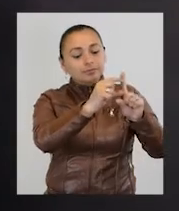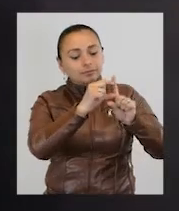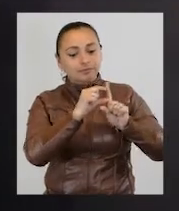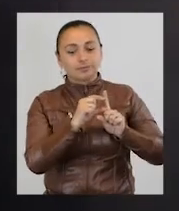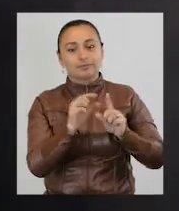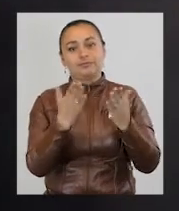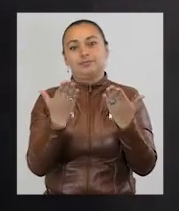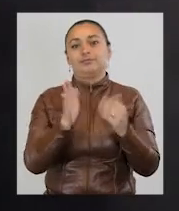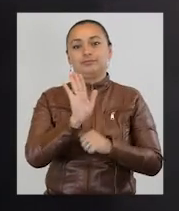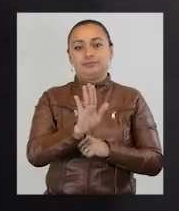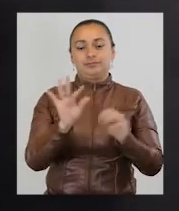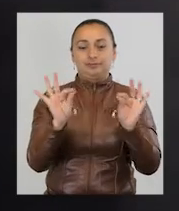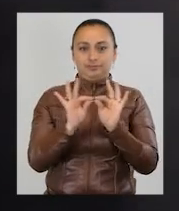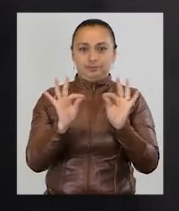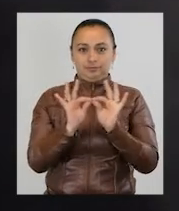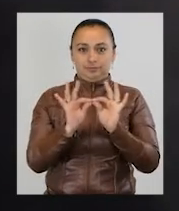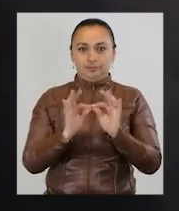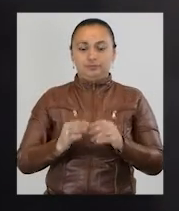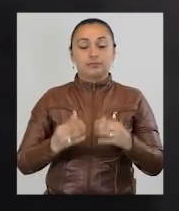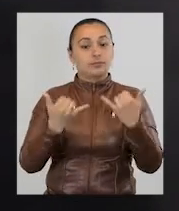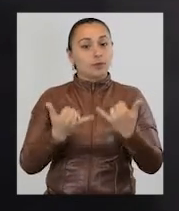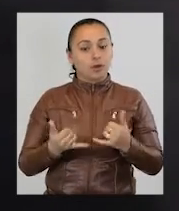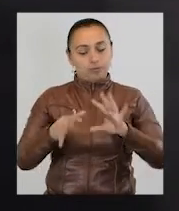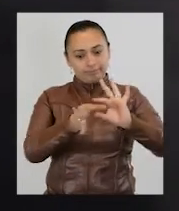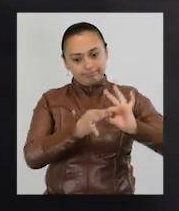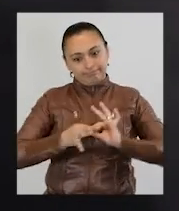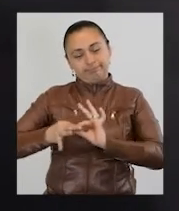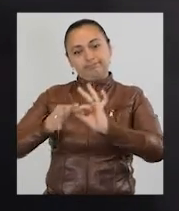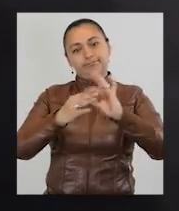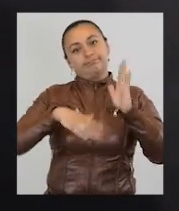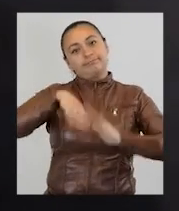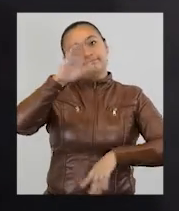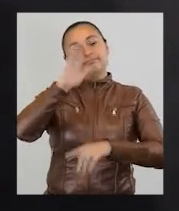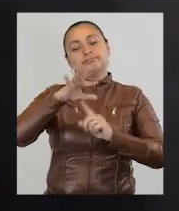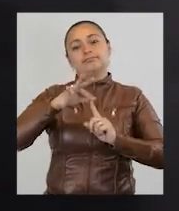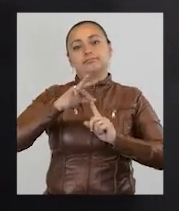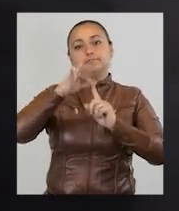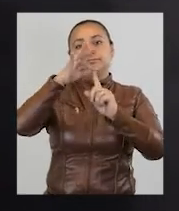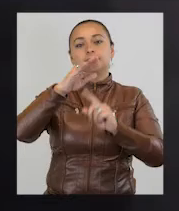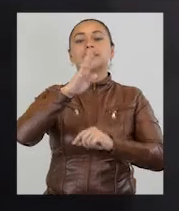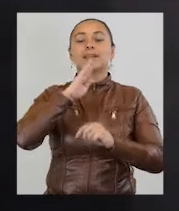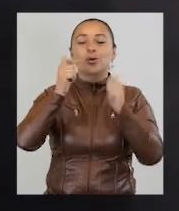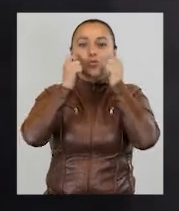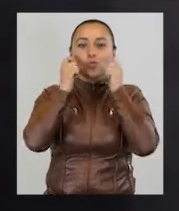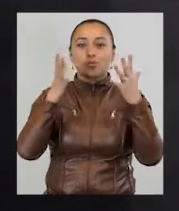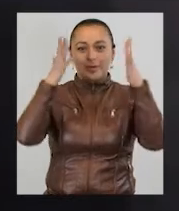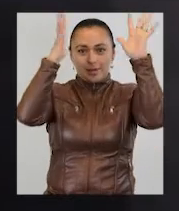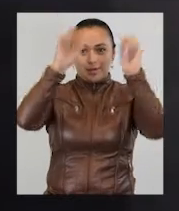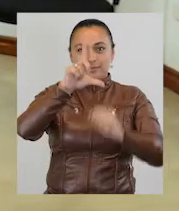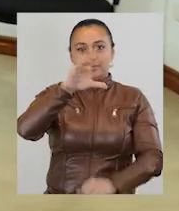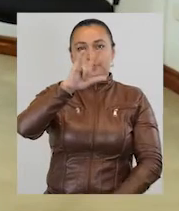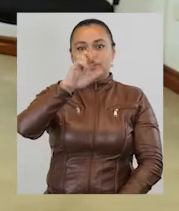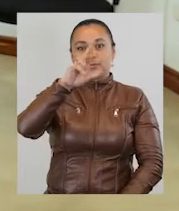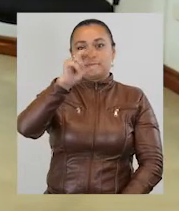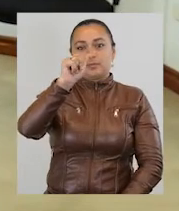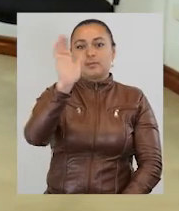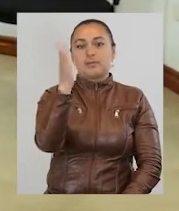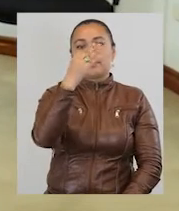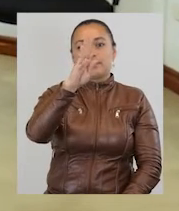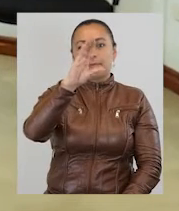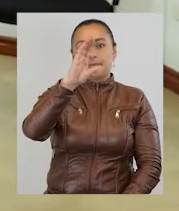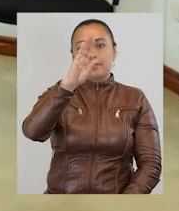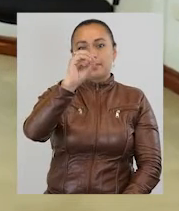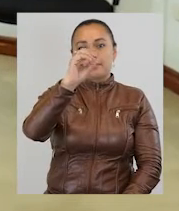la Eucaristía. Nos unimos muy especialmente por el cumpleaños de Laura Cárdenas y Bolívar